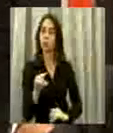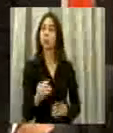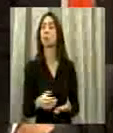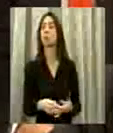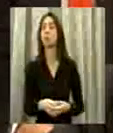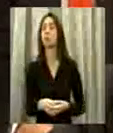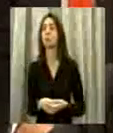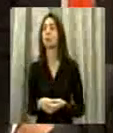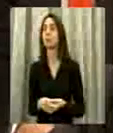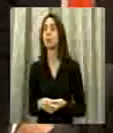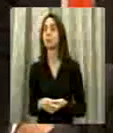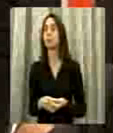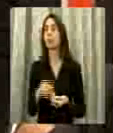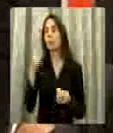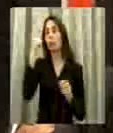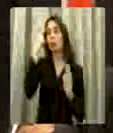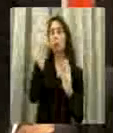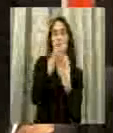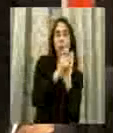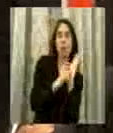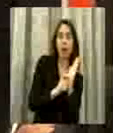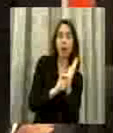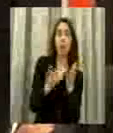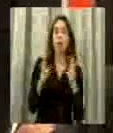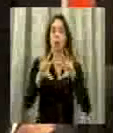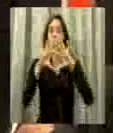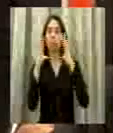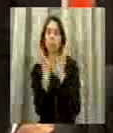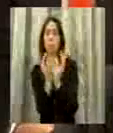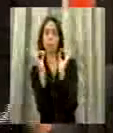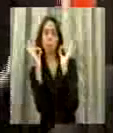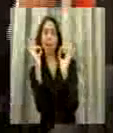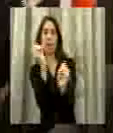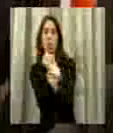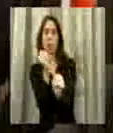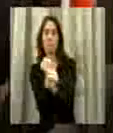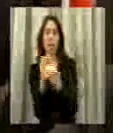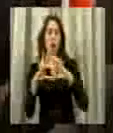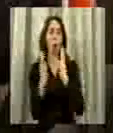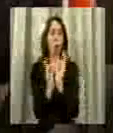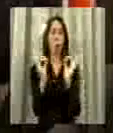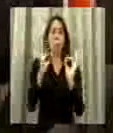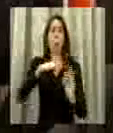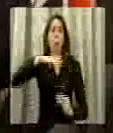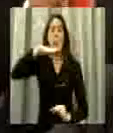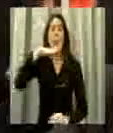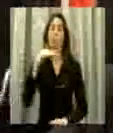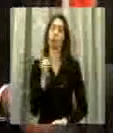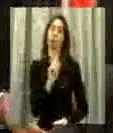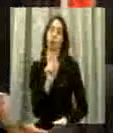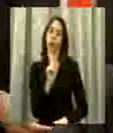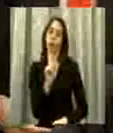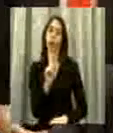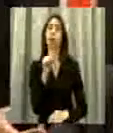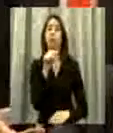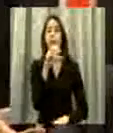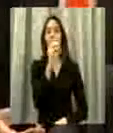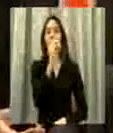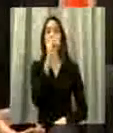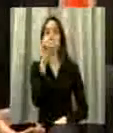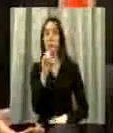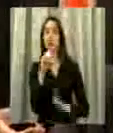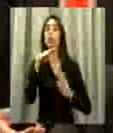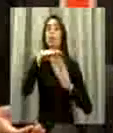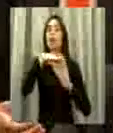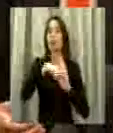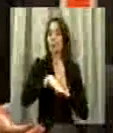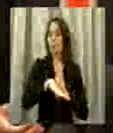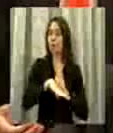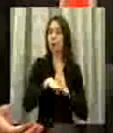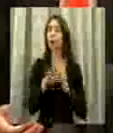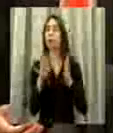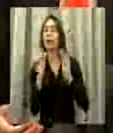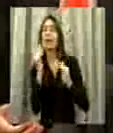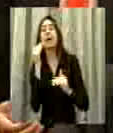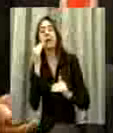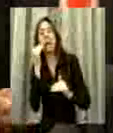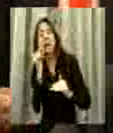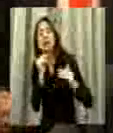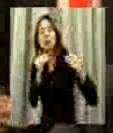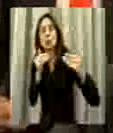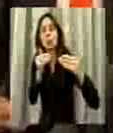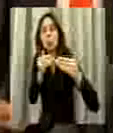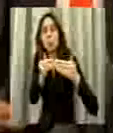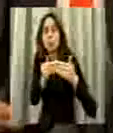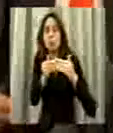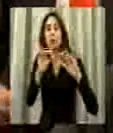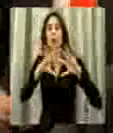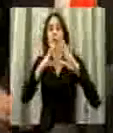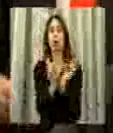Podríamos elucubrar si esto es pleno empleo. No es pleno empleo, pero es una tasa baja, estamos cerca del pleno empleo, pero no